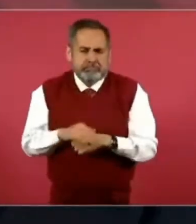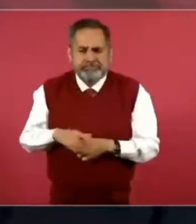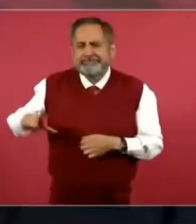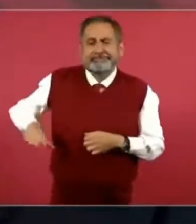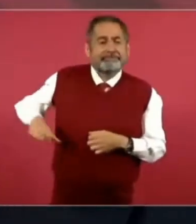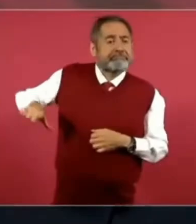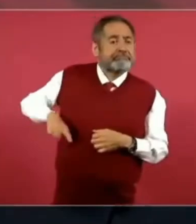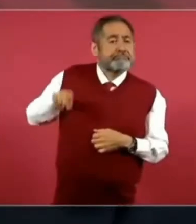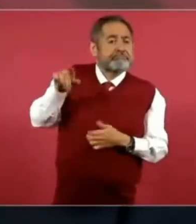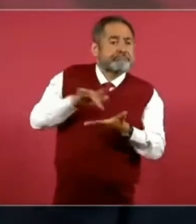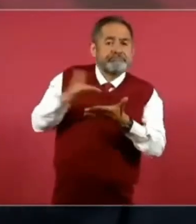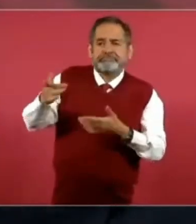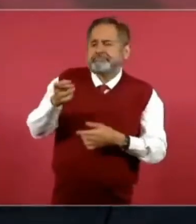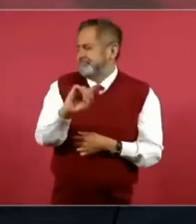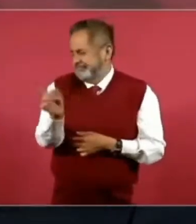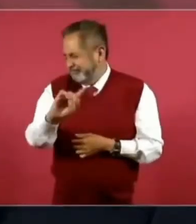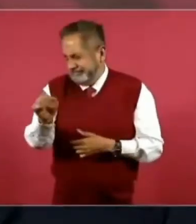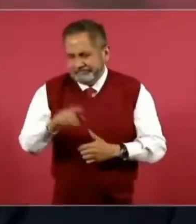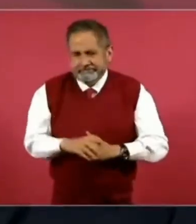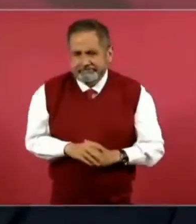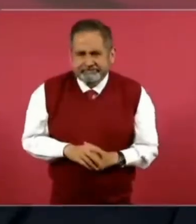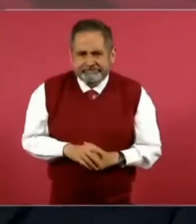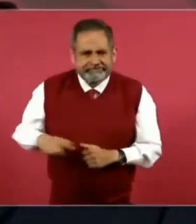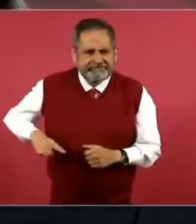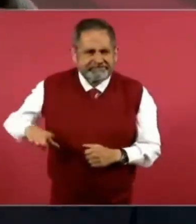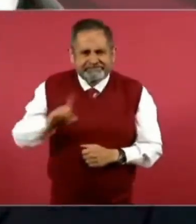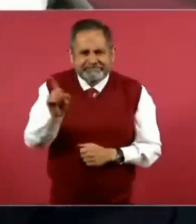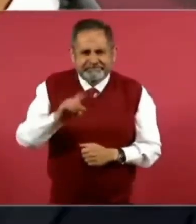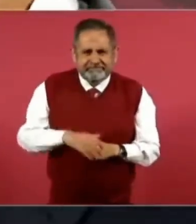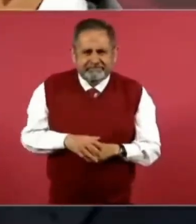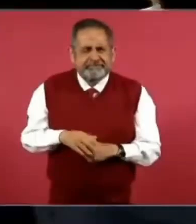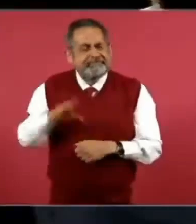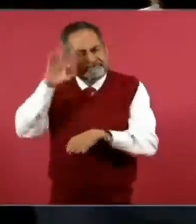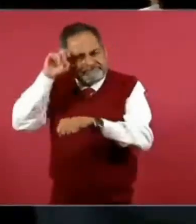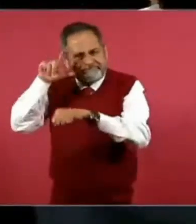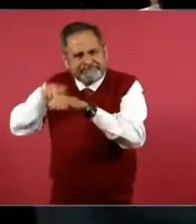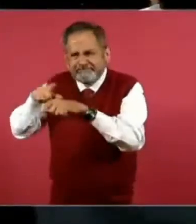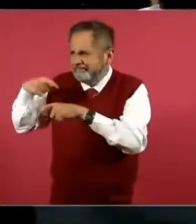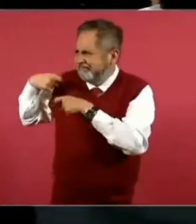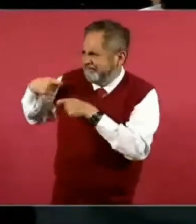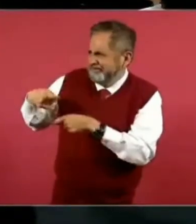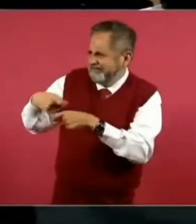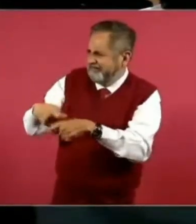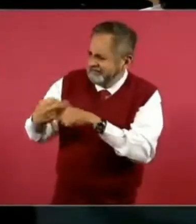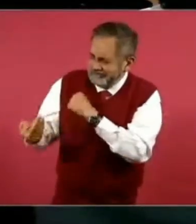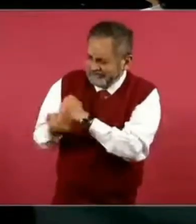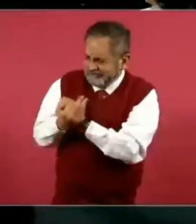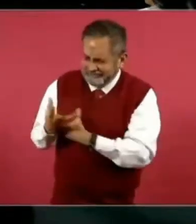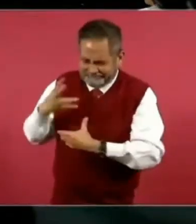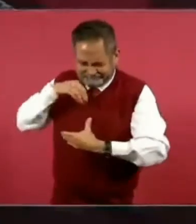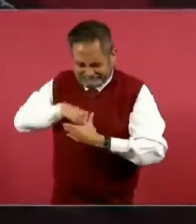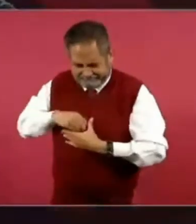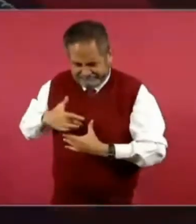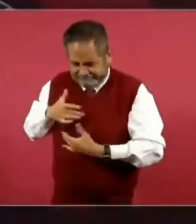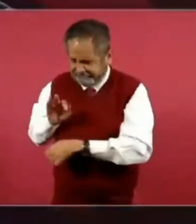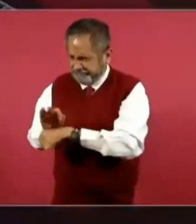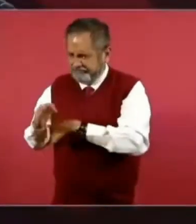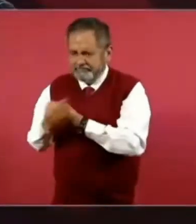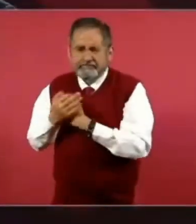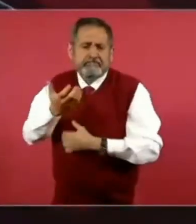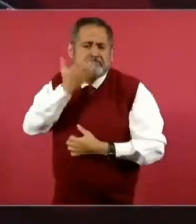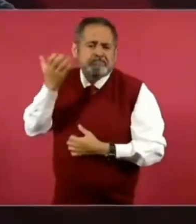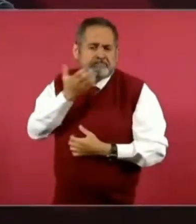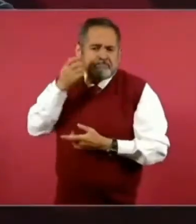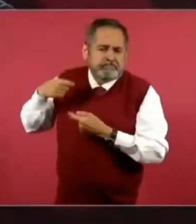gobierno, no, es que nuestras culturas nos protegen, nuestras tradiciones,